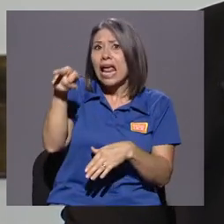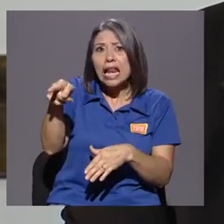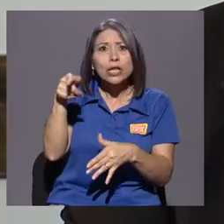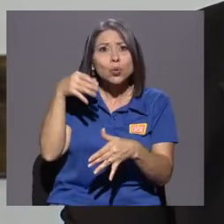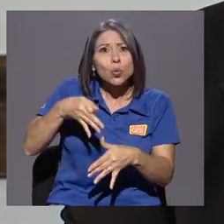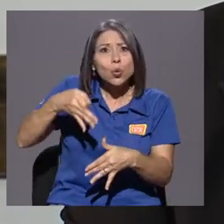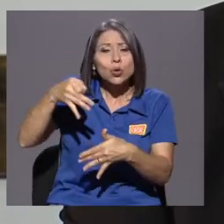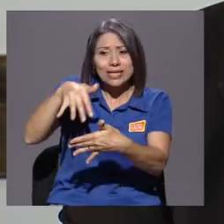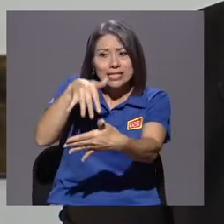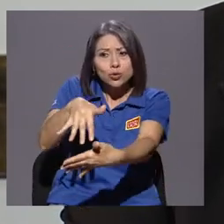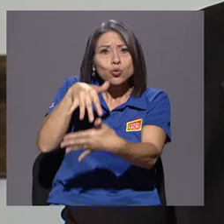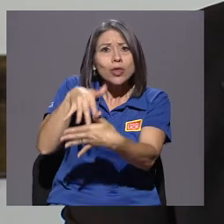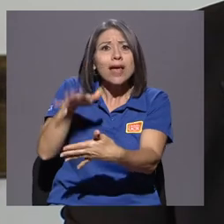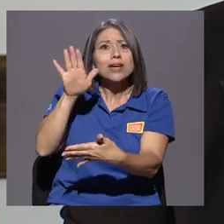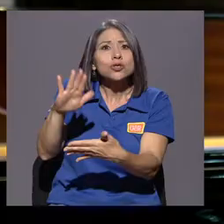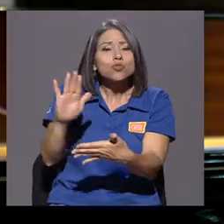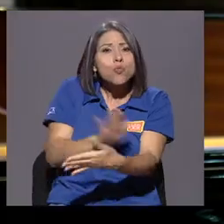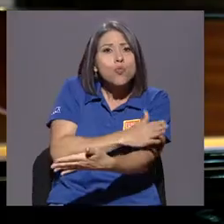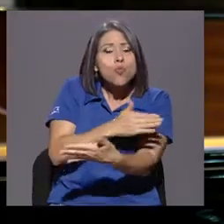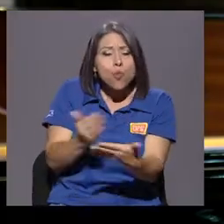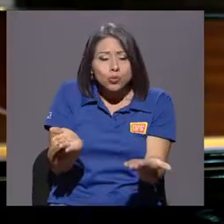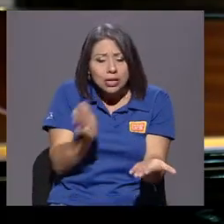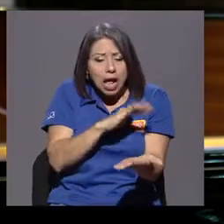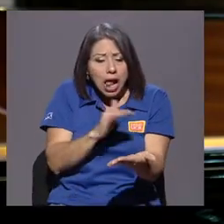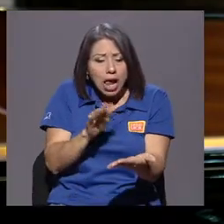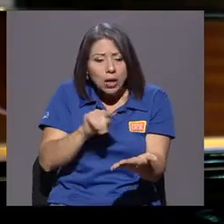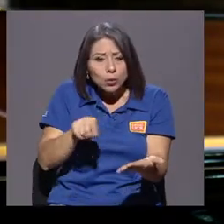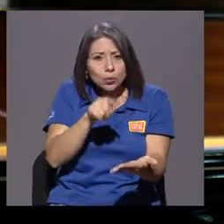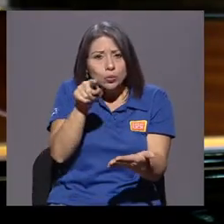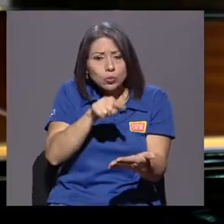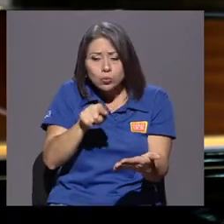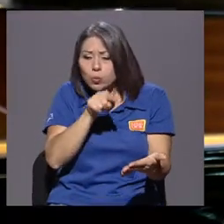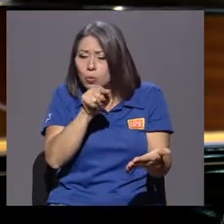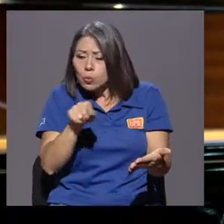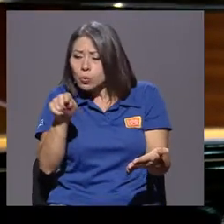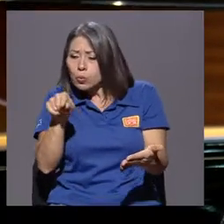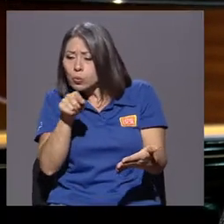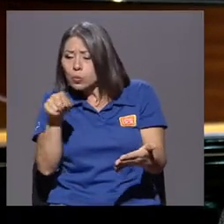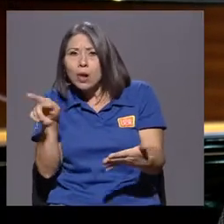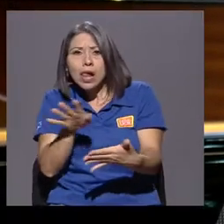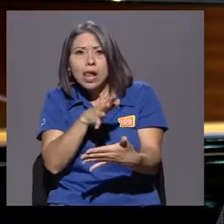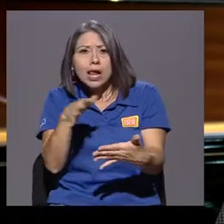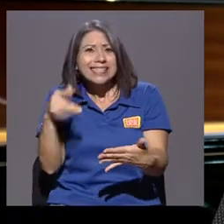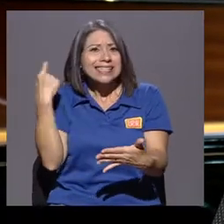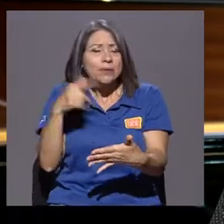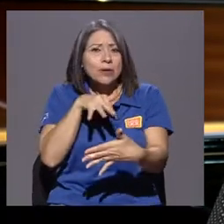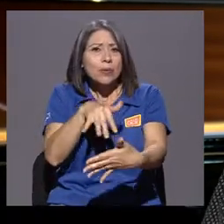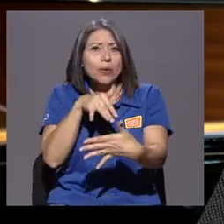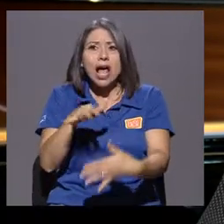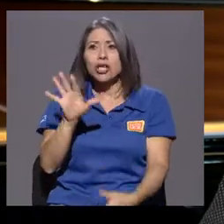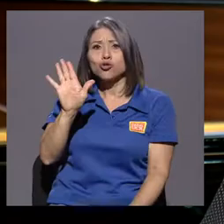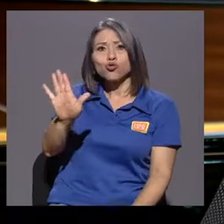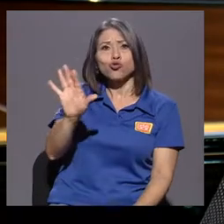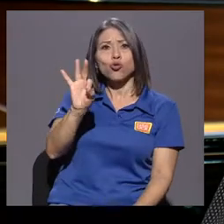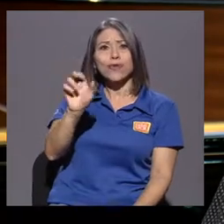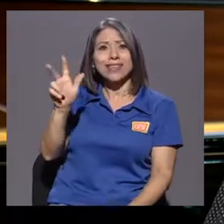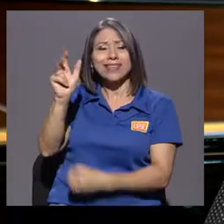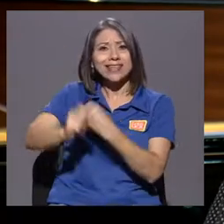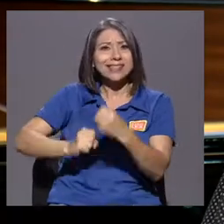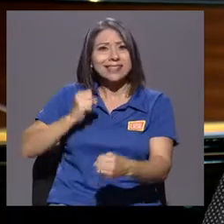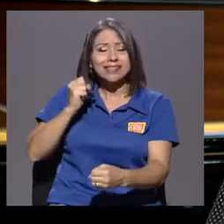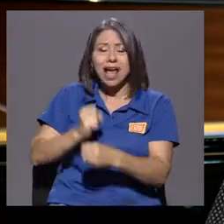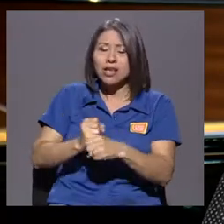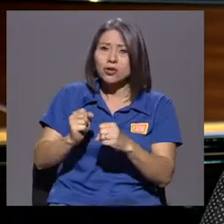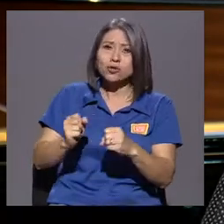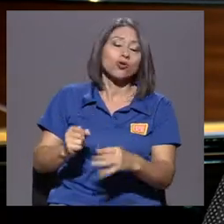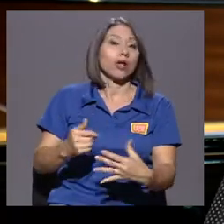sus partituras las abría y las prácticas y las estudiaba sus 93 años uno de los directores más era era un estudiante a